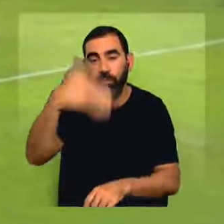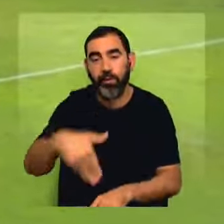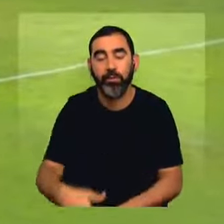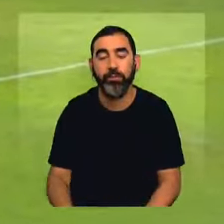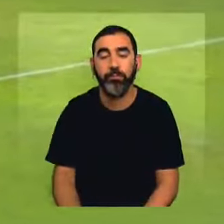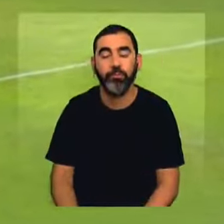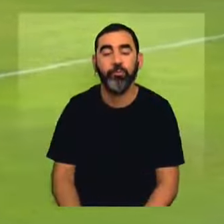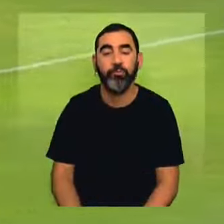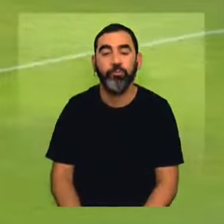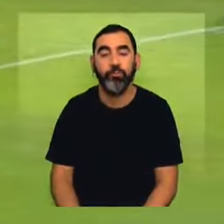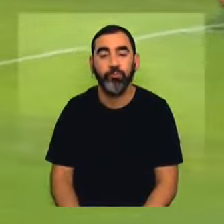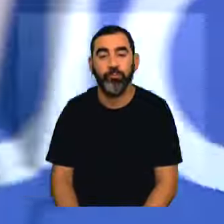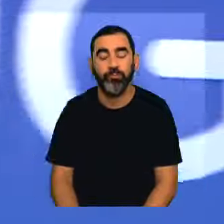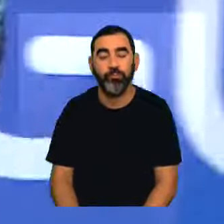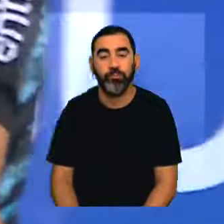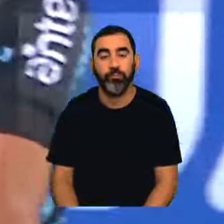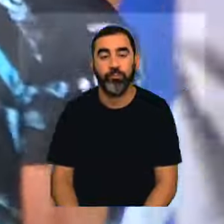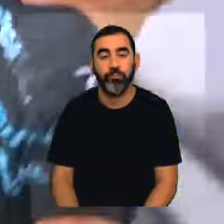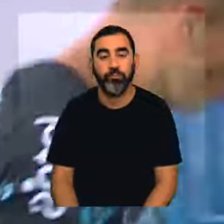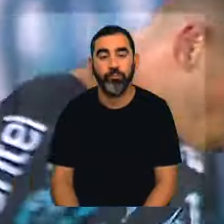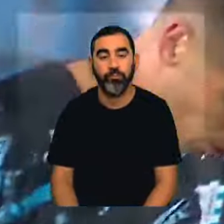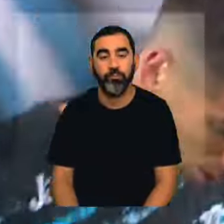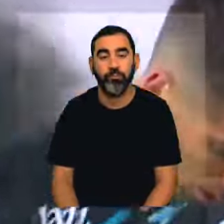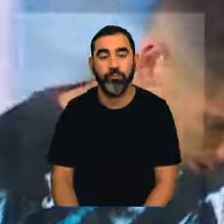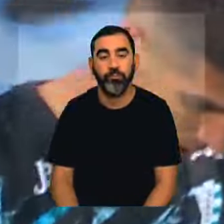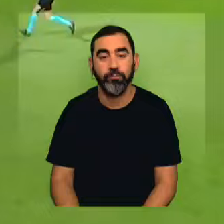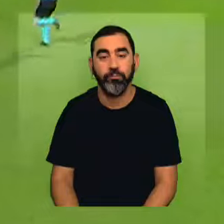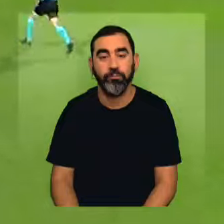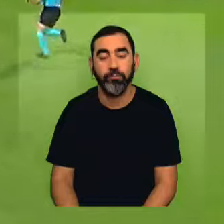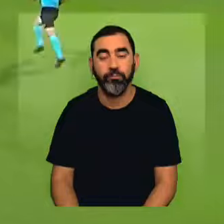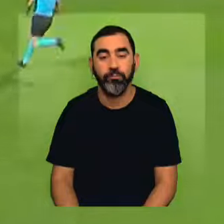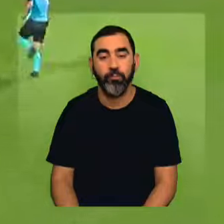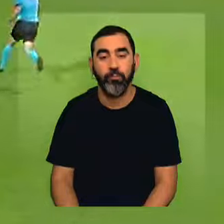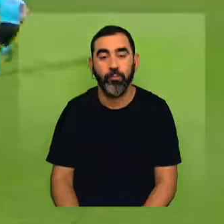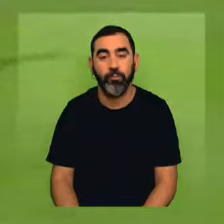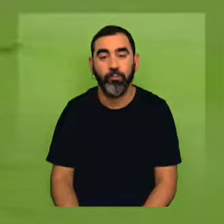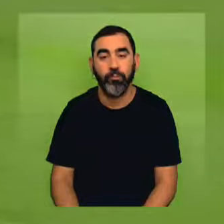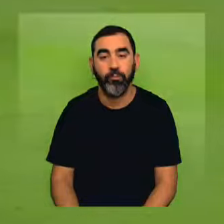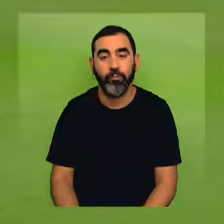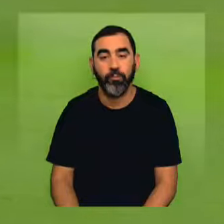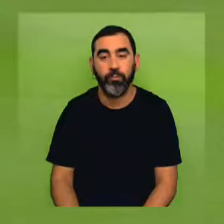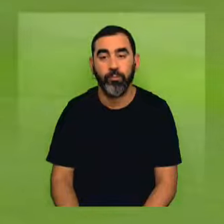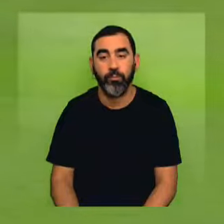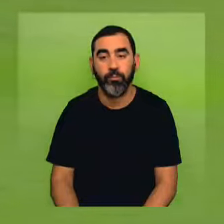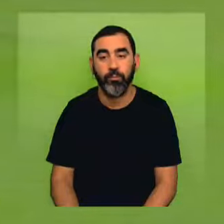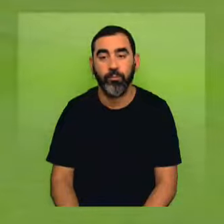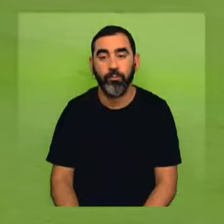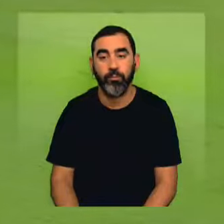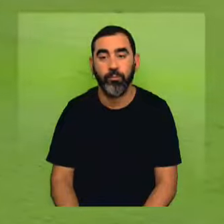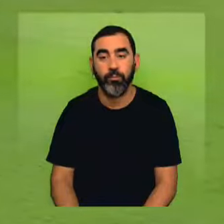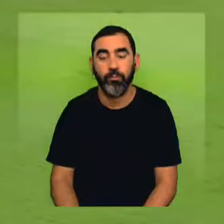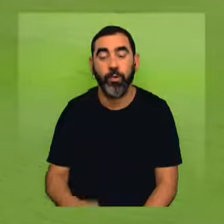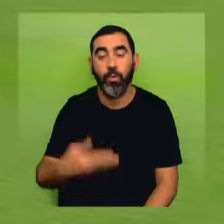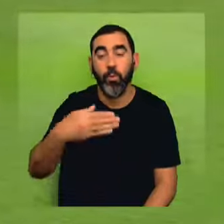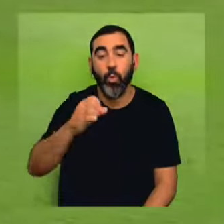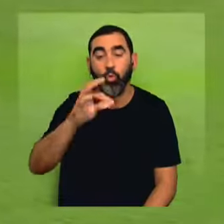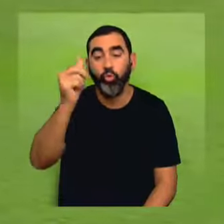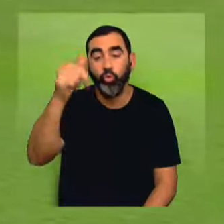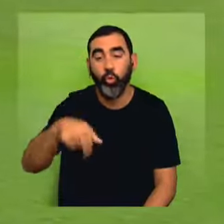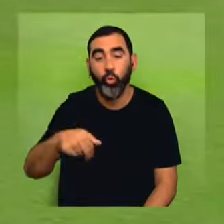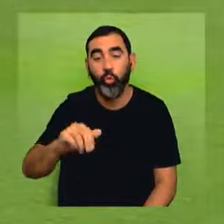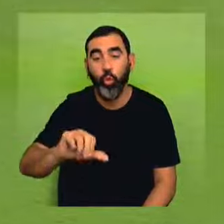alvi Celeste de la villa igualdad en el parque redón entre Miramar misiones y el club Atlético Cerro Boston River